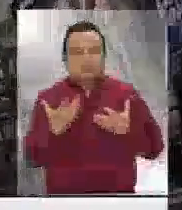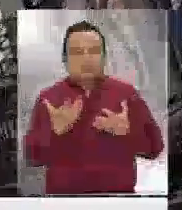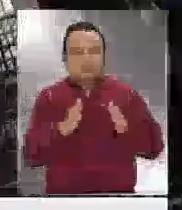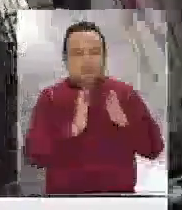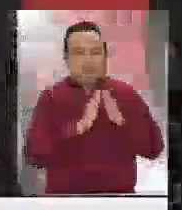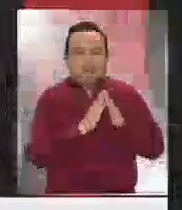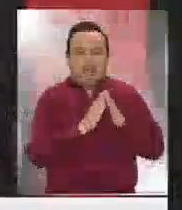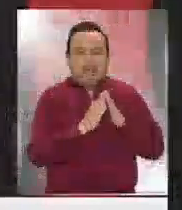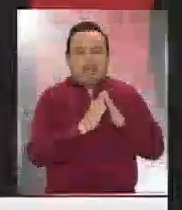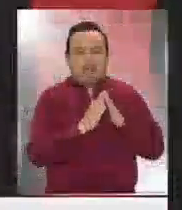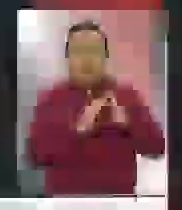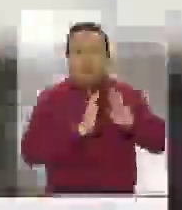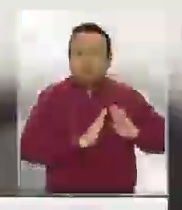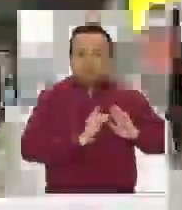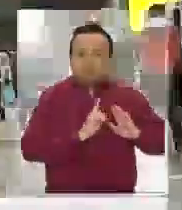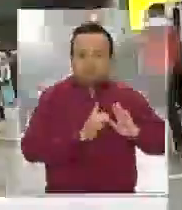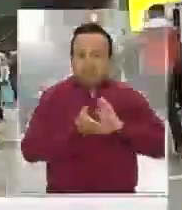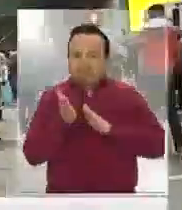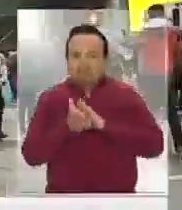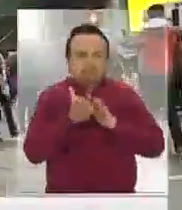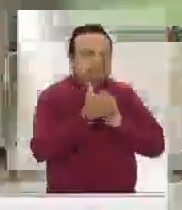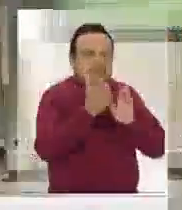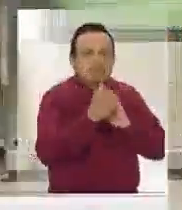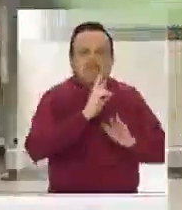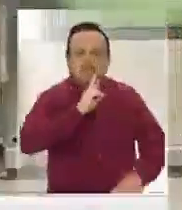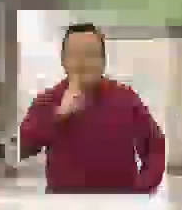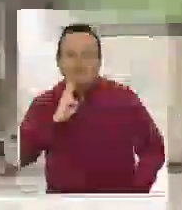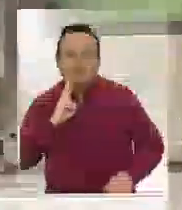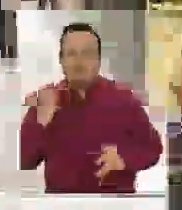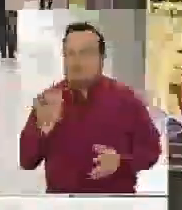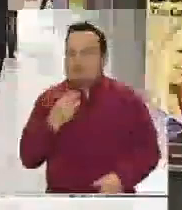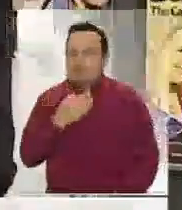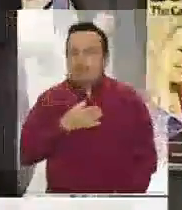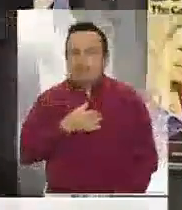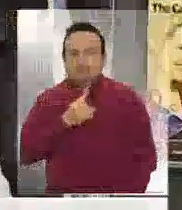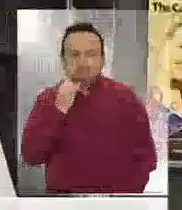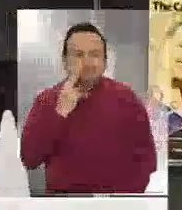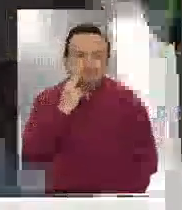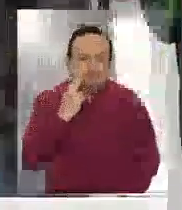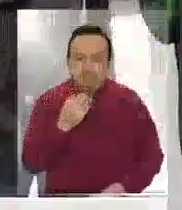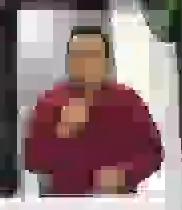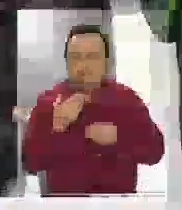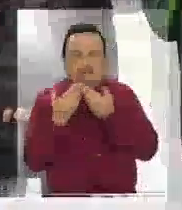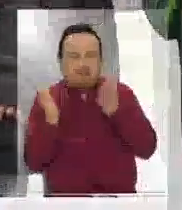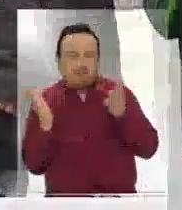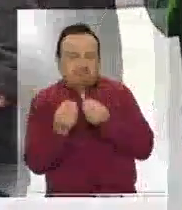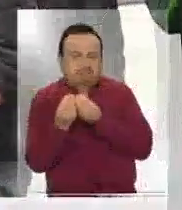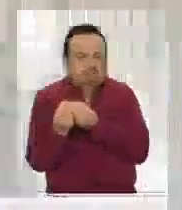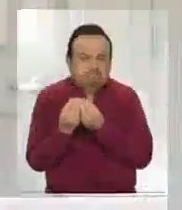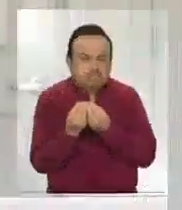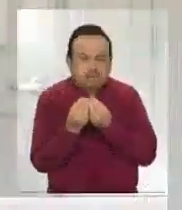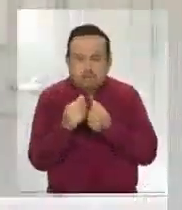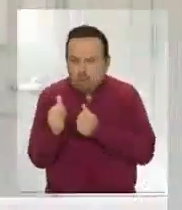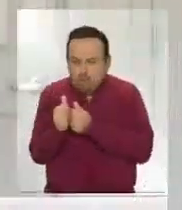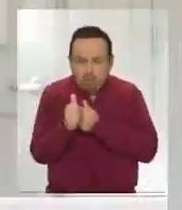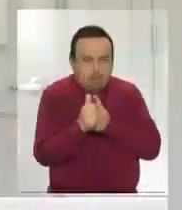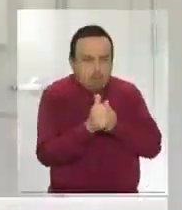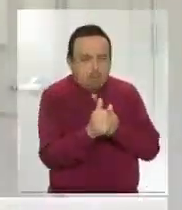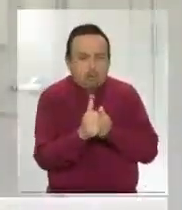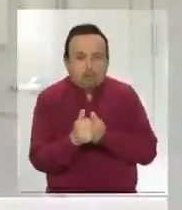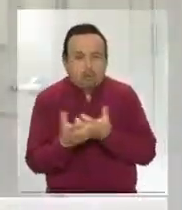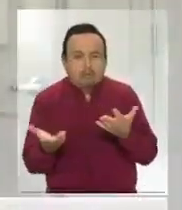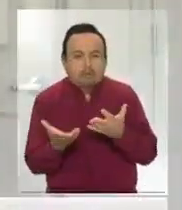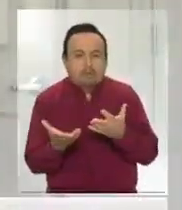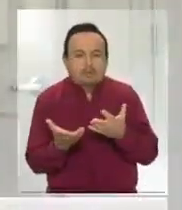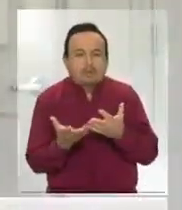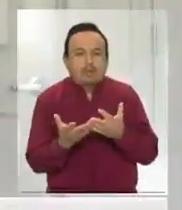de la casa, donde los restaurantes y los bares están llenos. Generalmente son pequeños, por lo tanto estamos todos pegados. Es normal